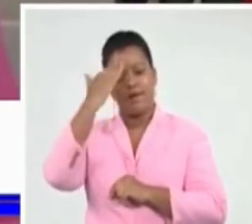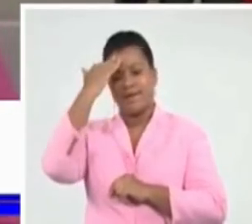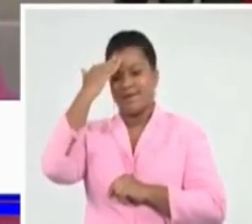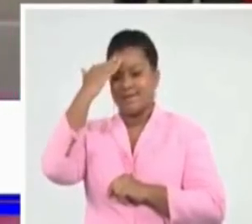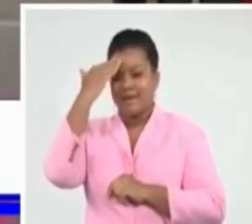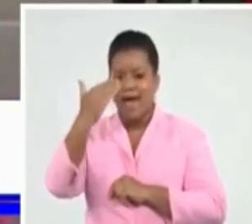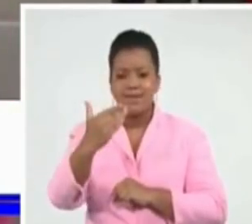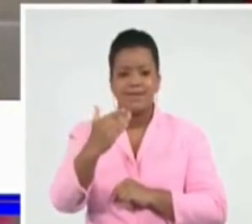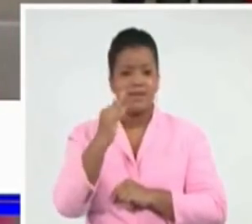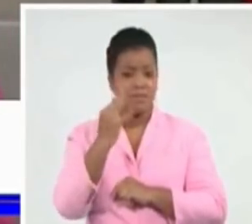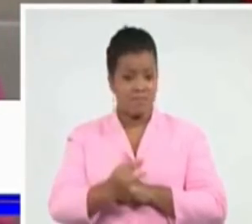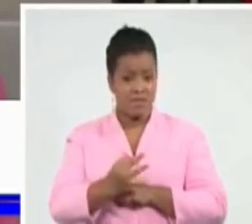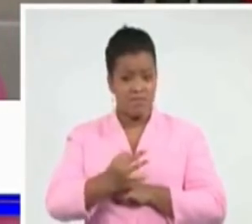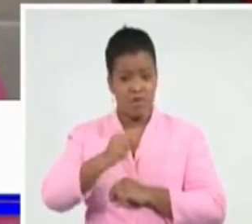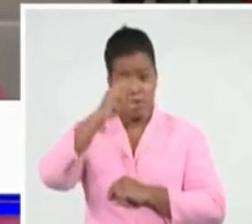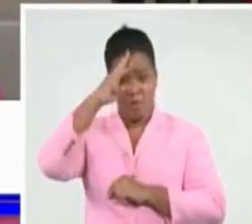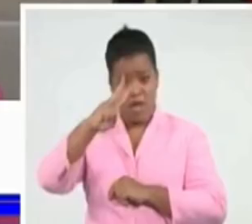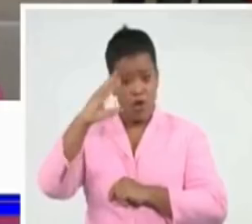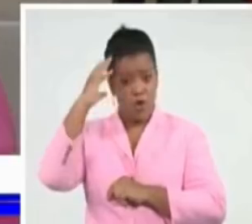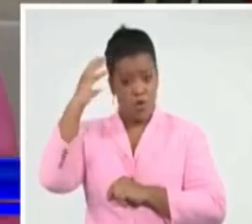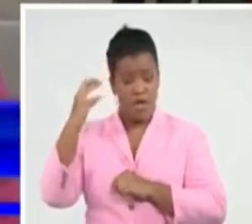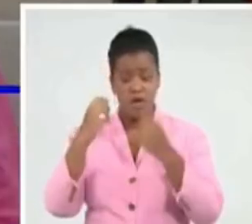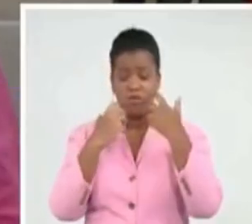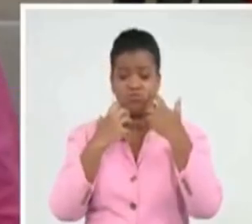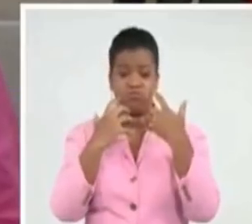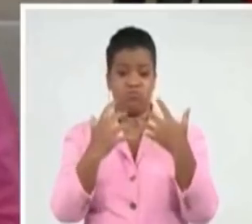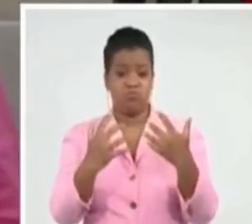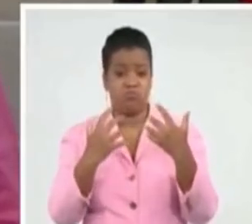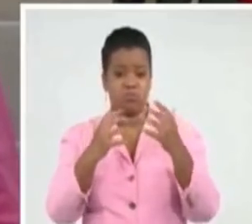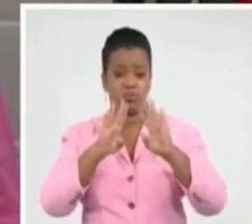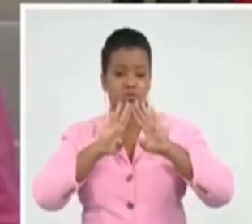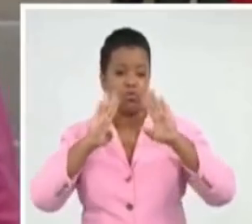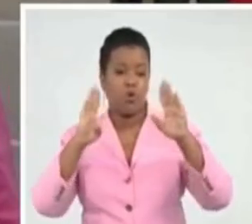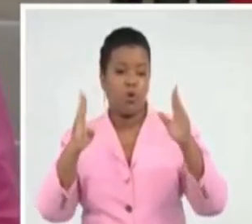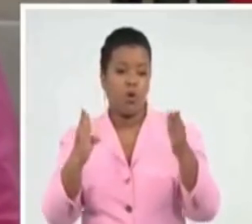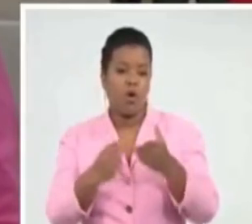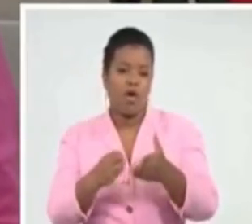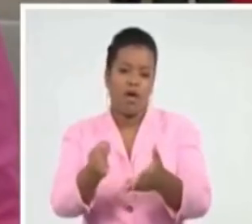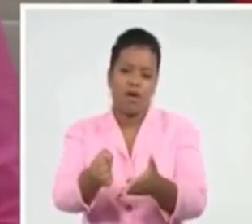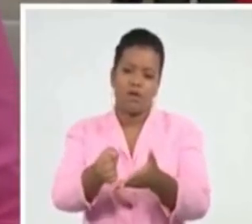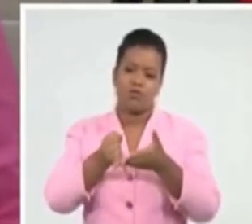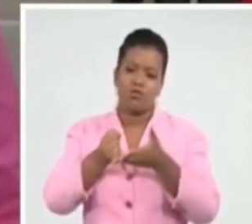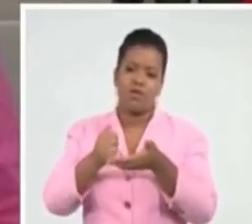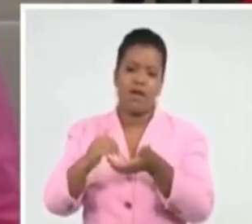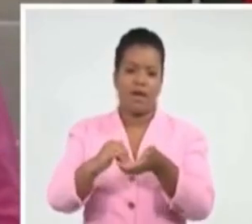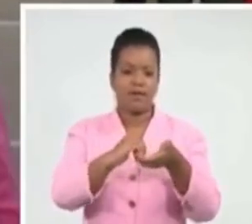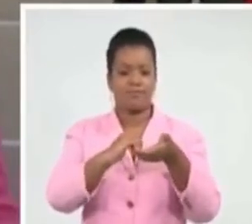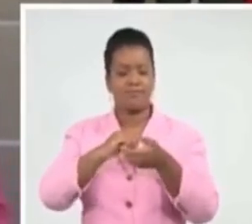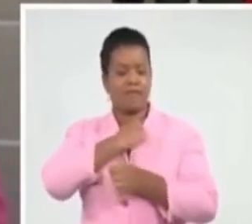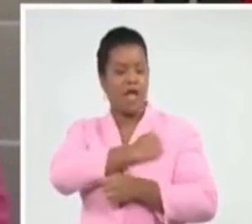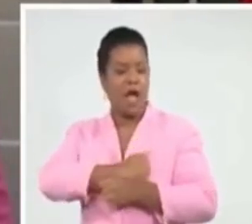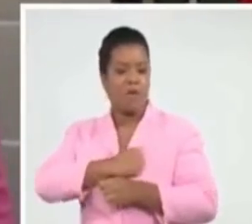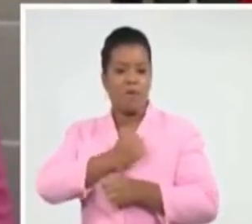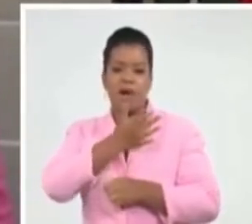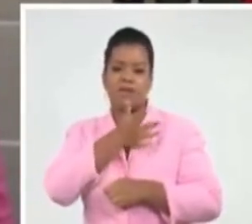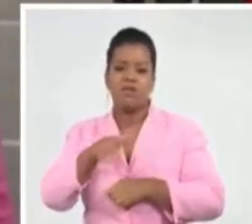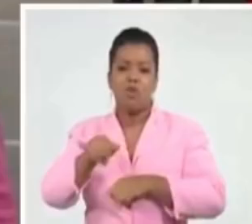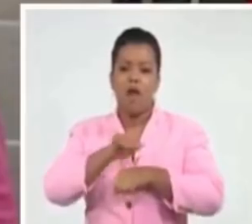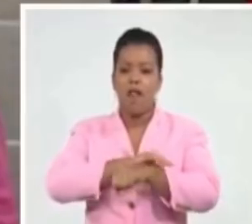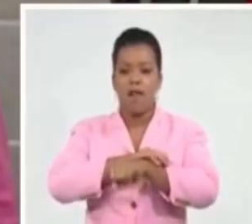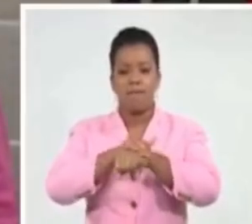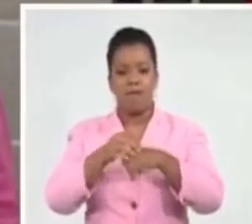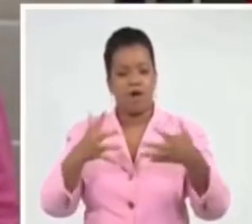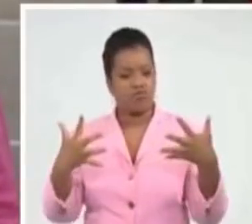Benito Juárez, por todo este simbolismo de solidaridad, de amor y de hermandad que una vez